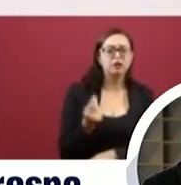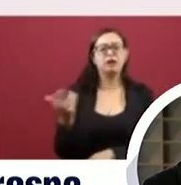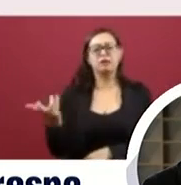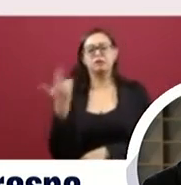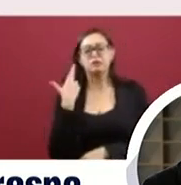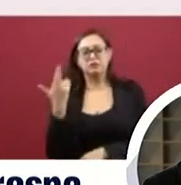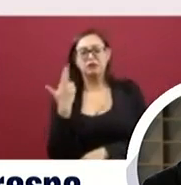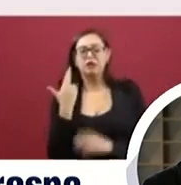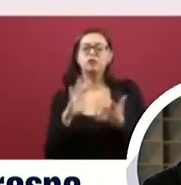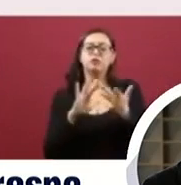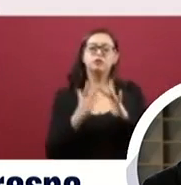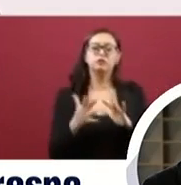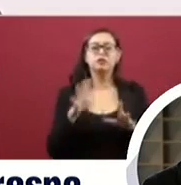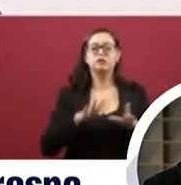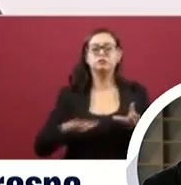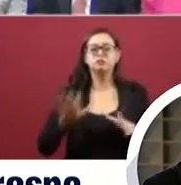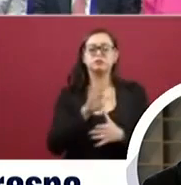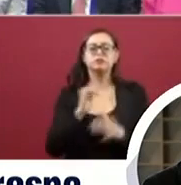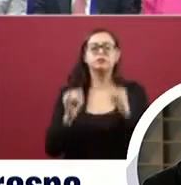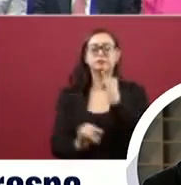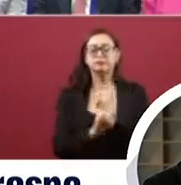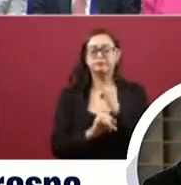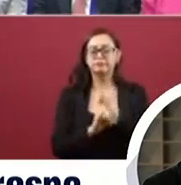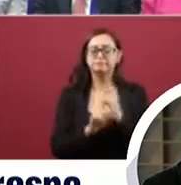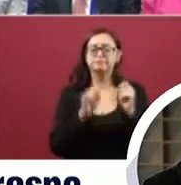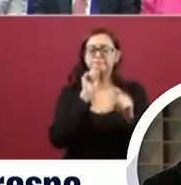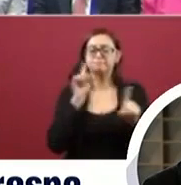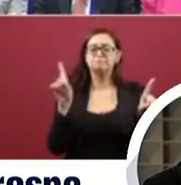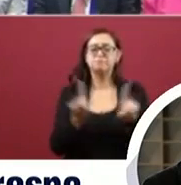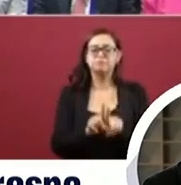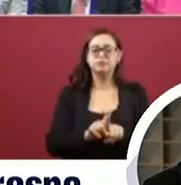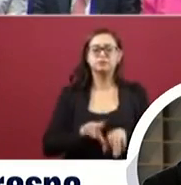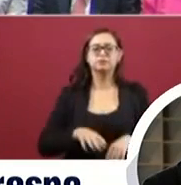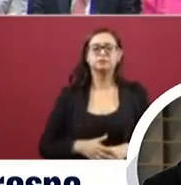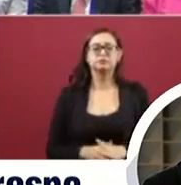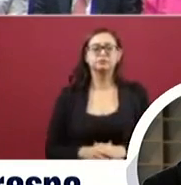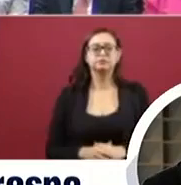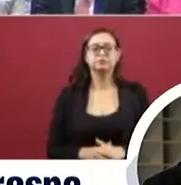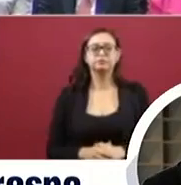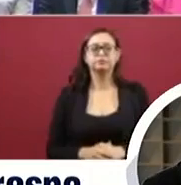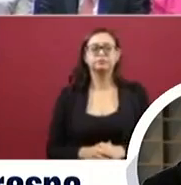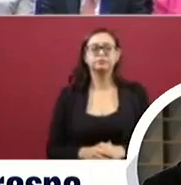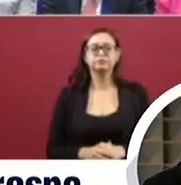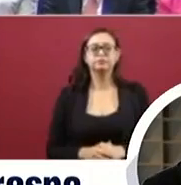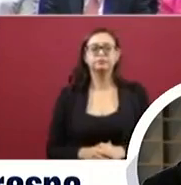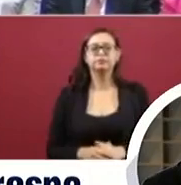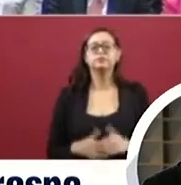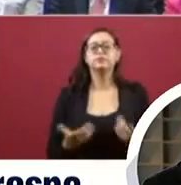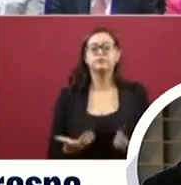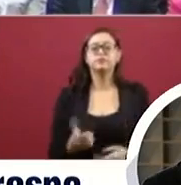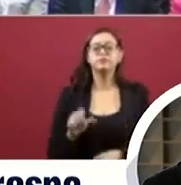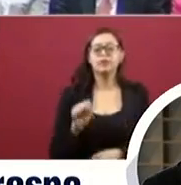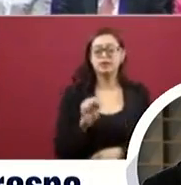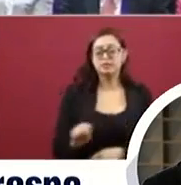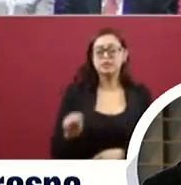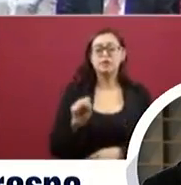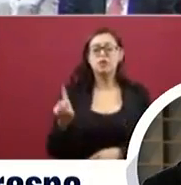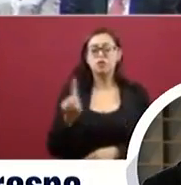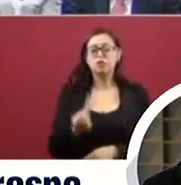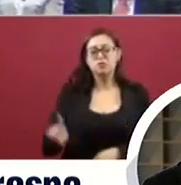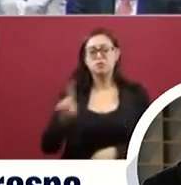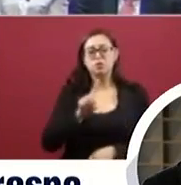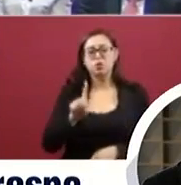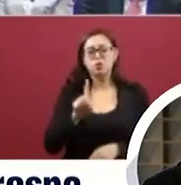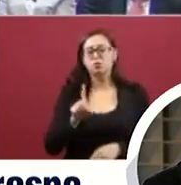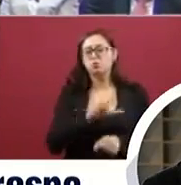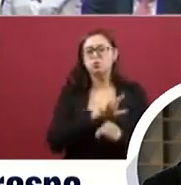tiene el control de la mayoría absoluta en la Cámara, en el Congreso. Y luego también las nuevas adquisiciones